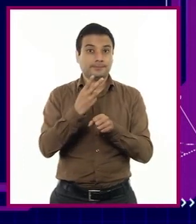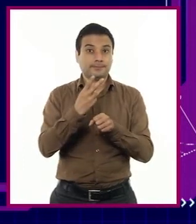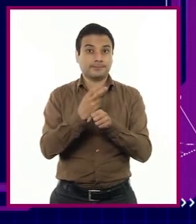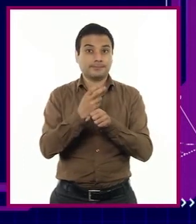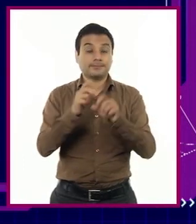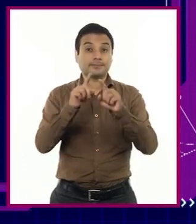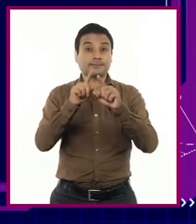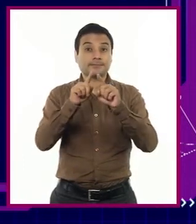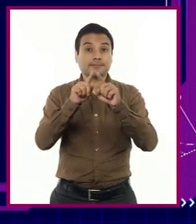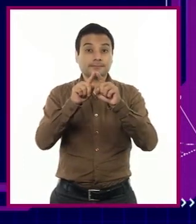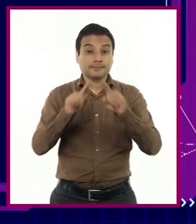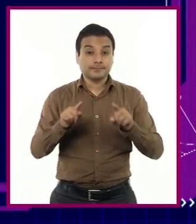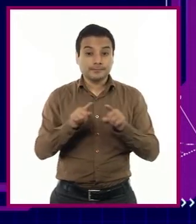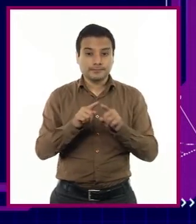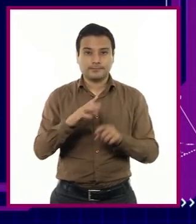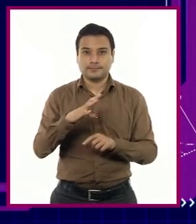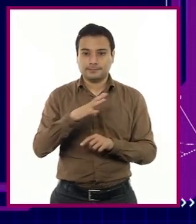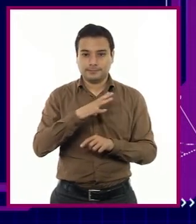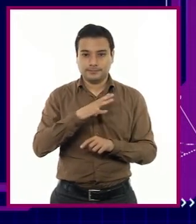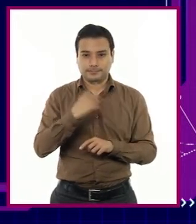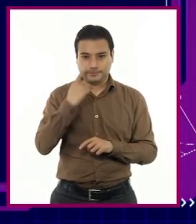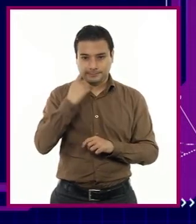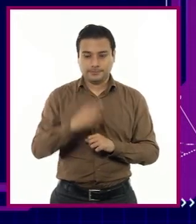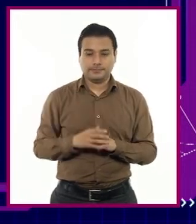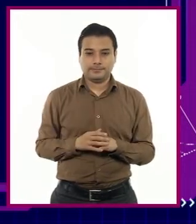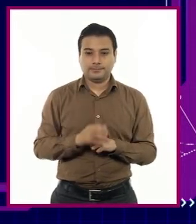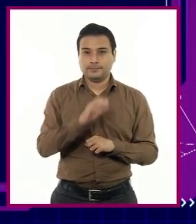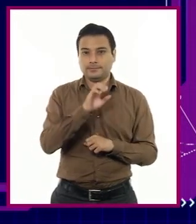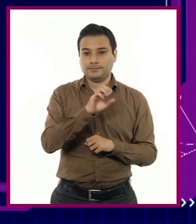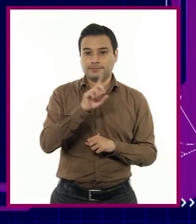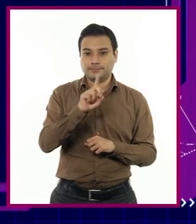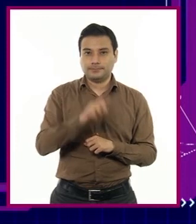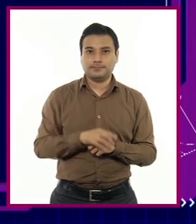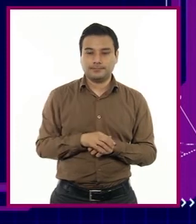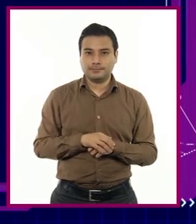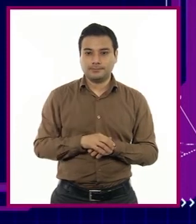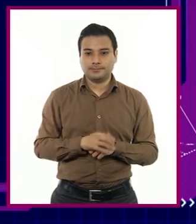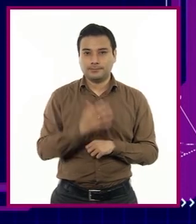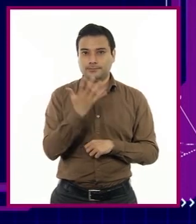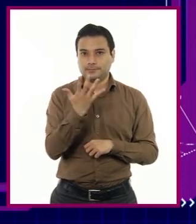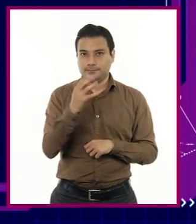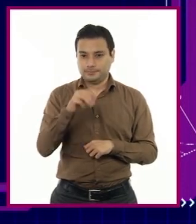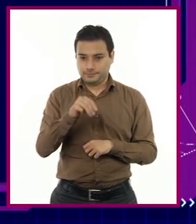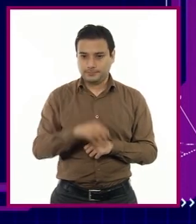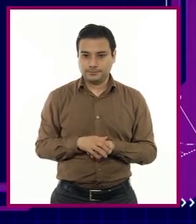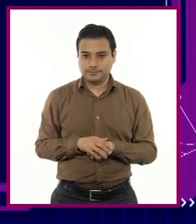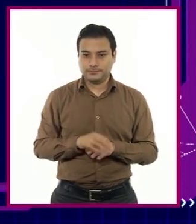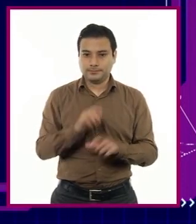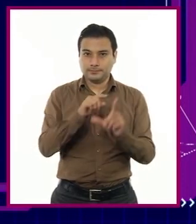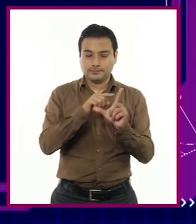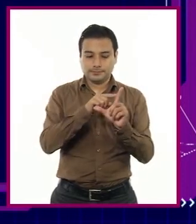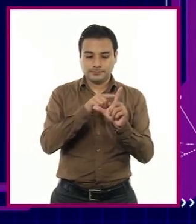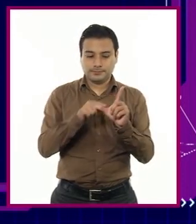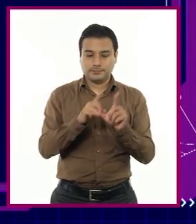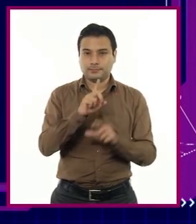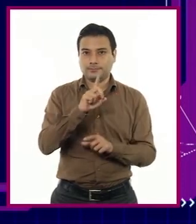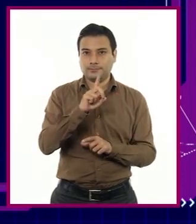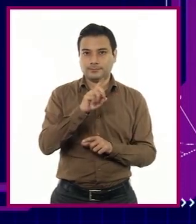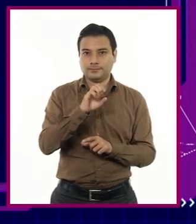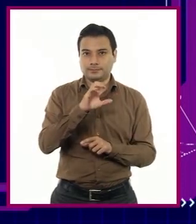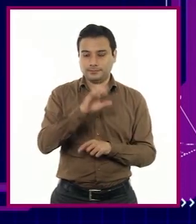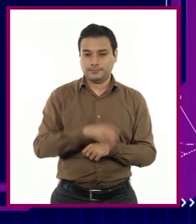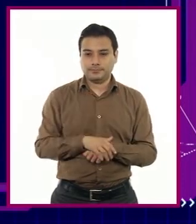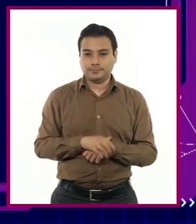triángulo tenemos el segmento ED, que mide 5 metros, el ángulo DEC